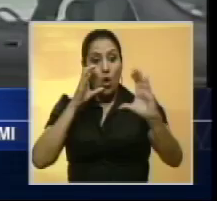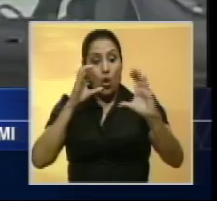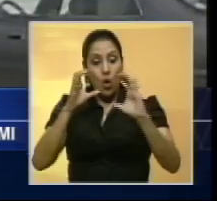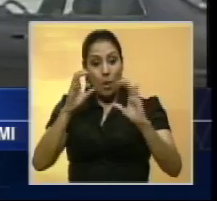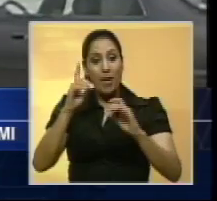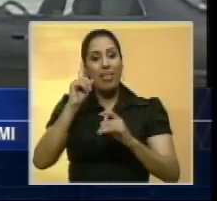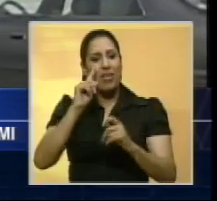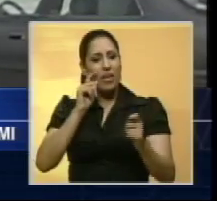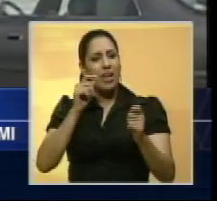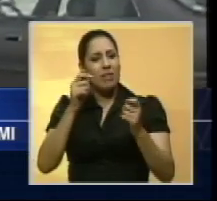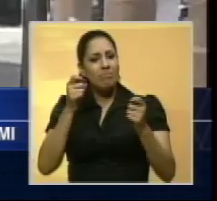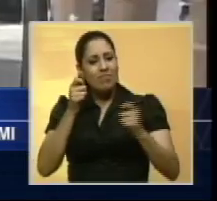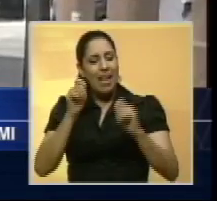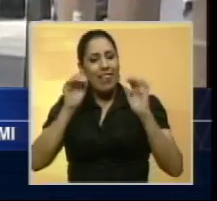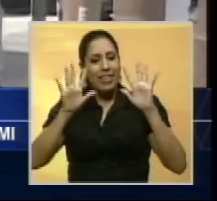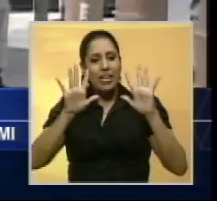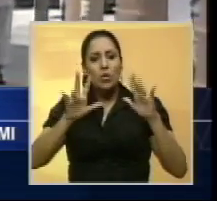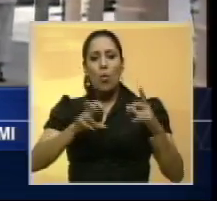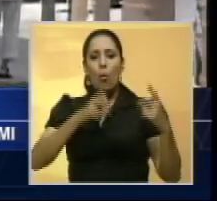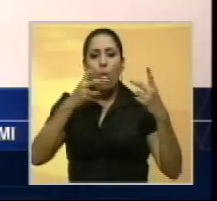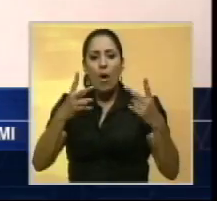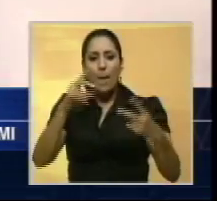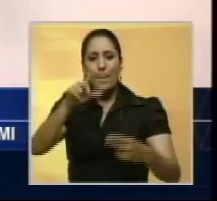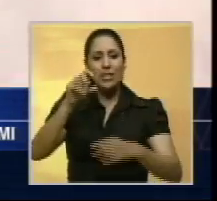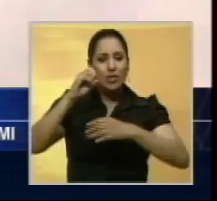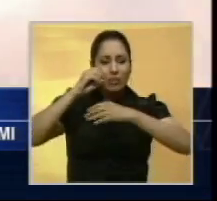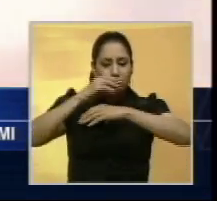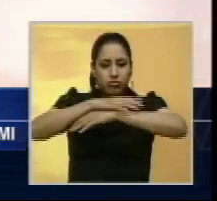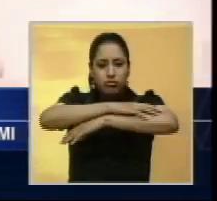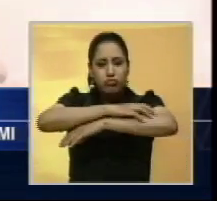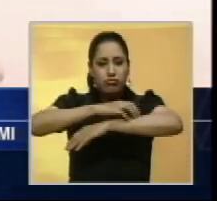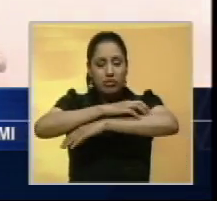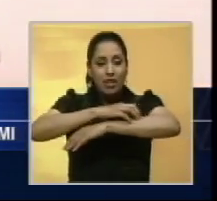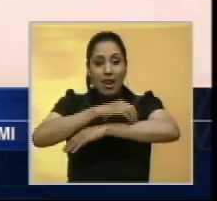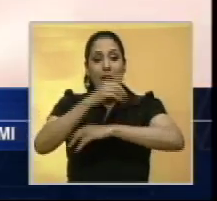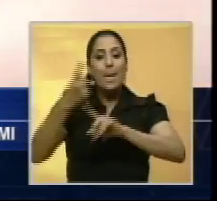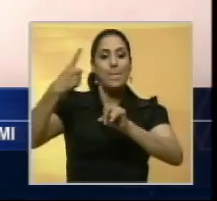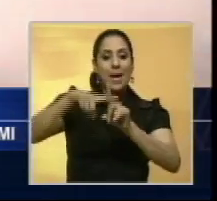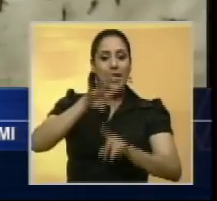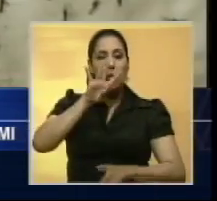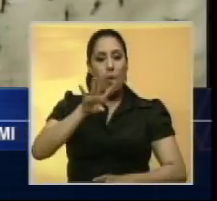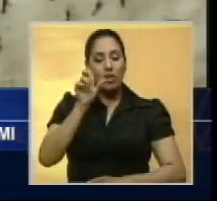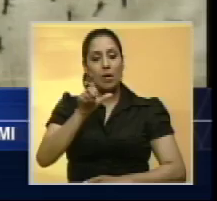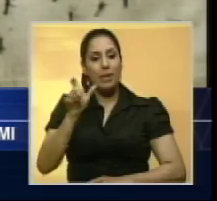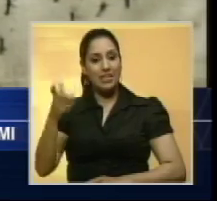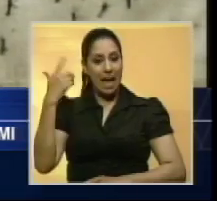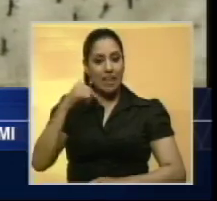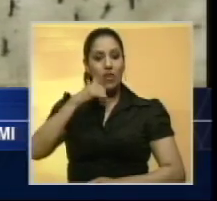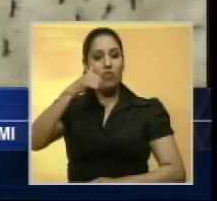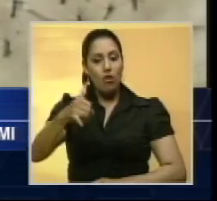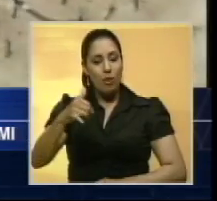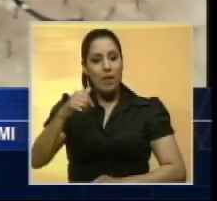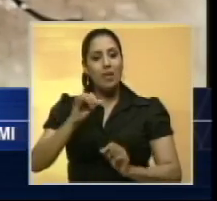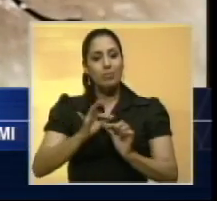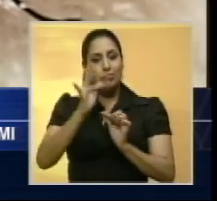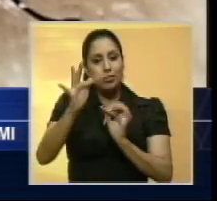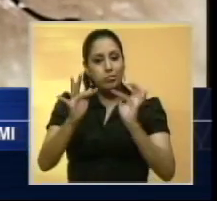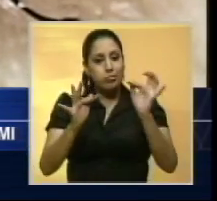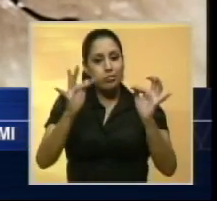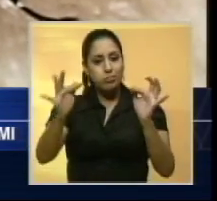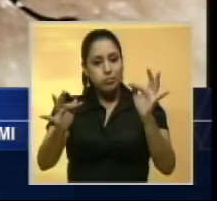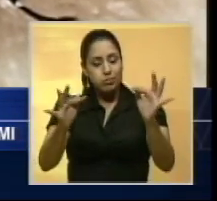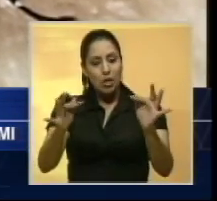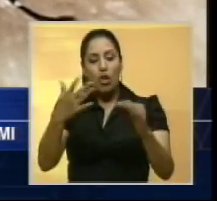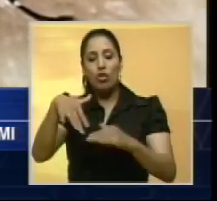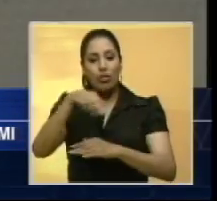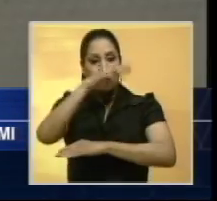comunicado que se registraron los 10 nuevos casos del virus, que se suman a los otros 4 reportados anteriormente como contagiados de forma